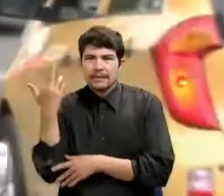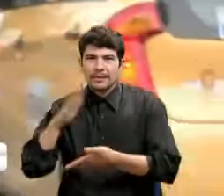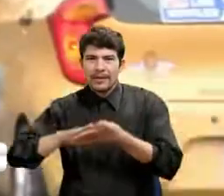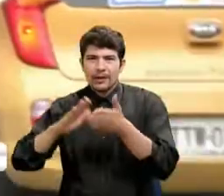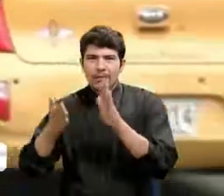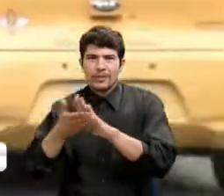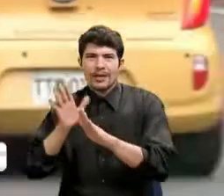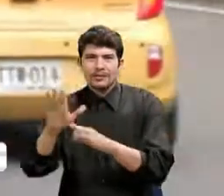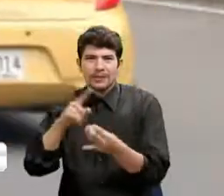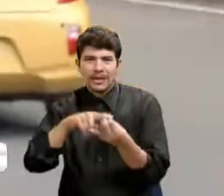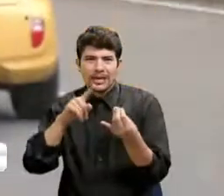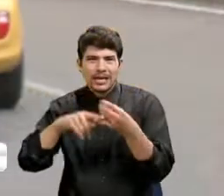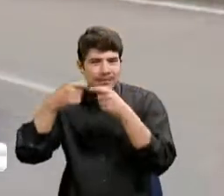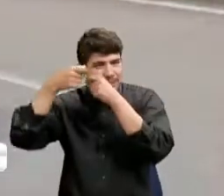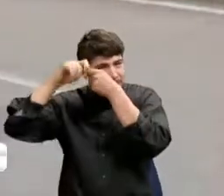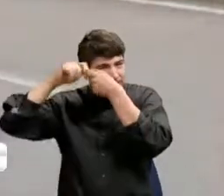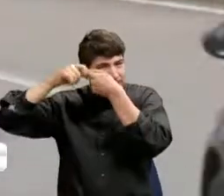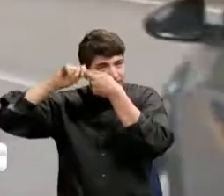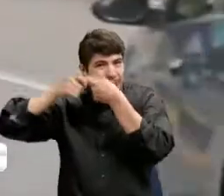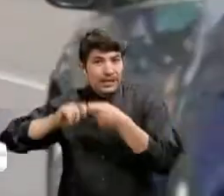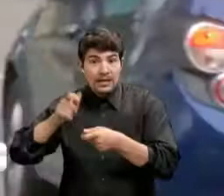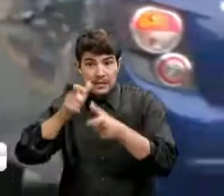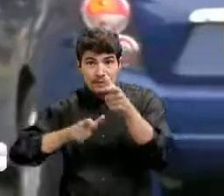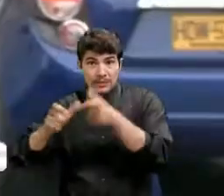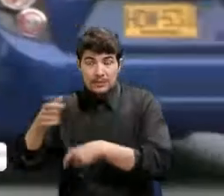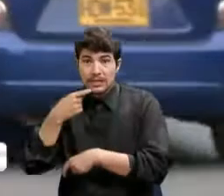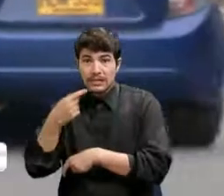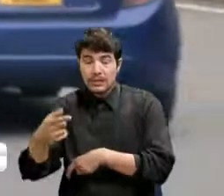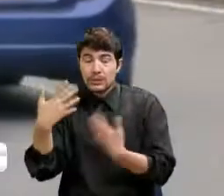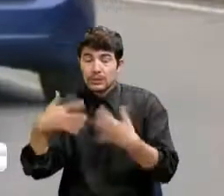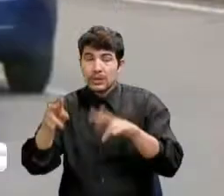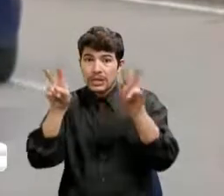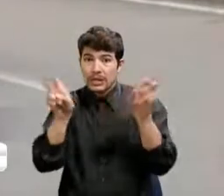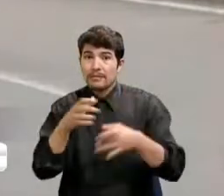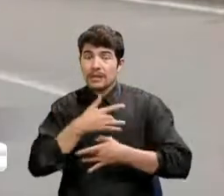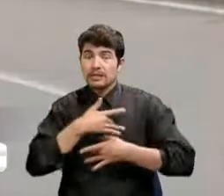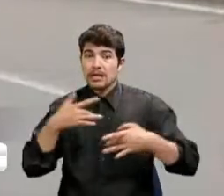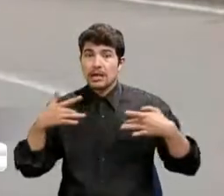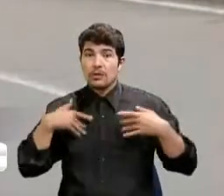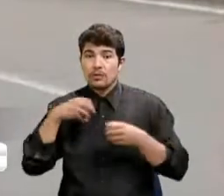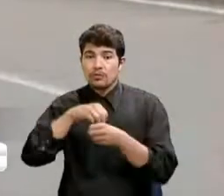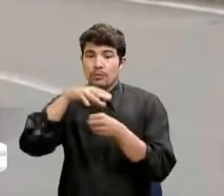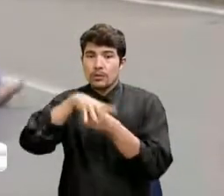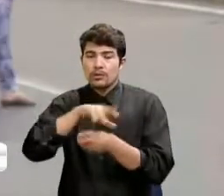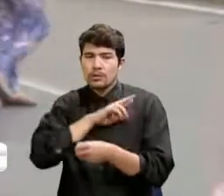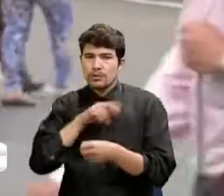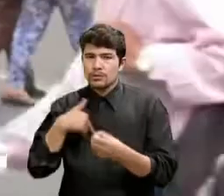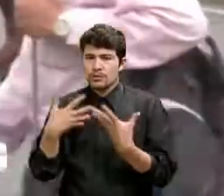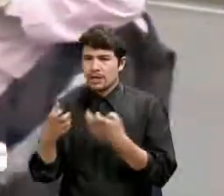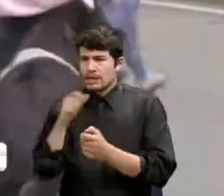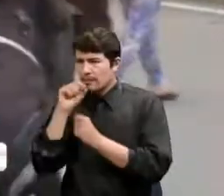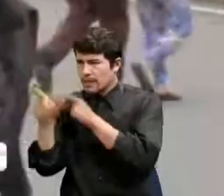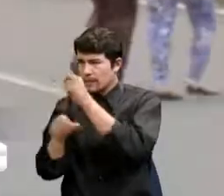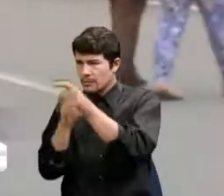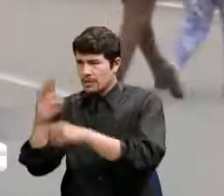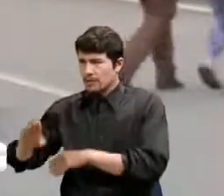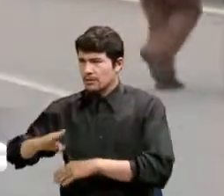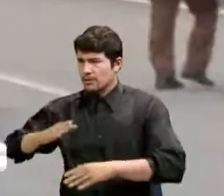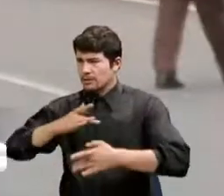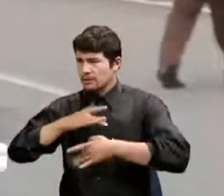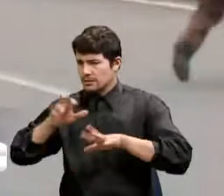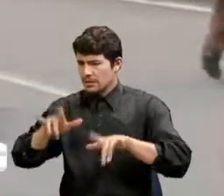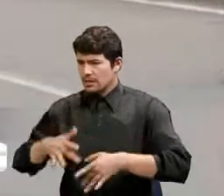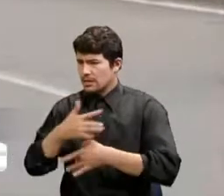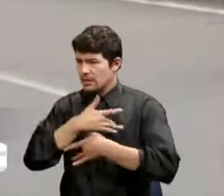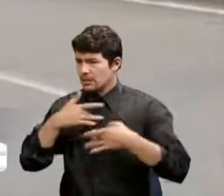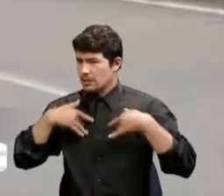respecto al caso de los piojos autoridades consideran que este es un tema de salud pública quisimos consultar autoridades municipales y departamentales